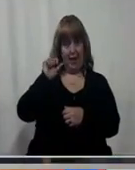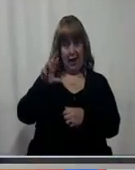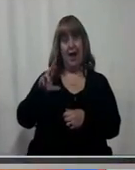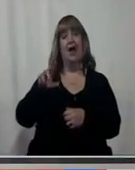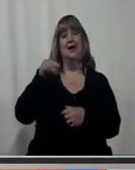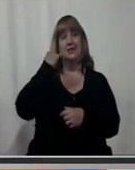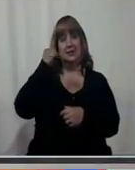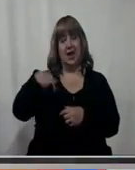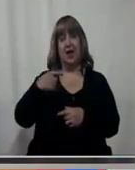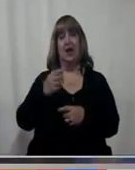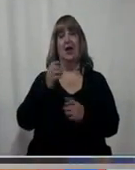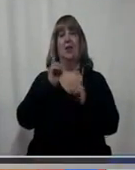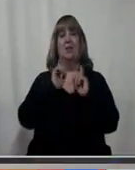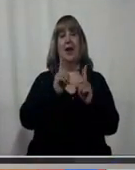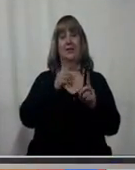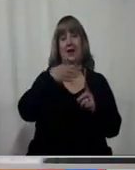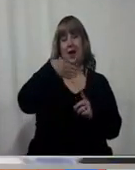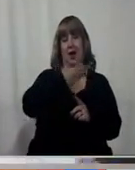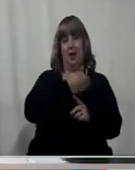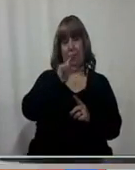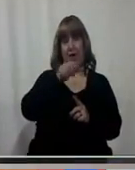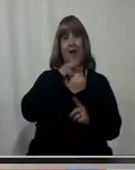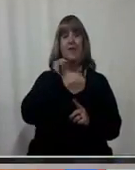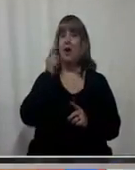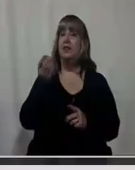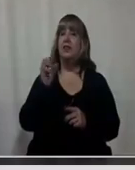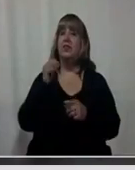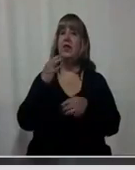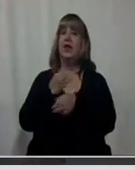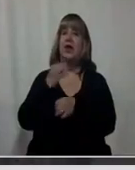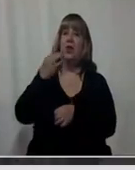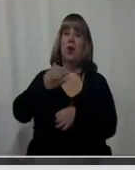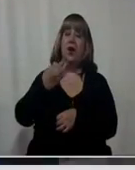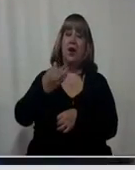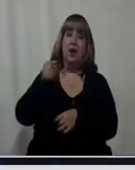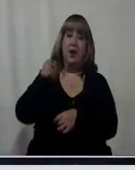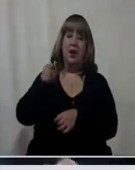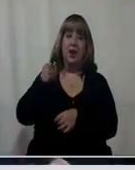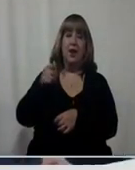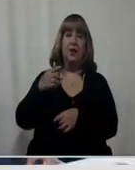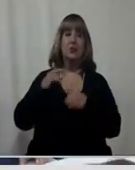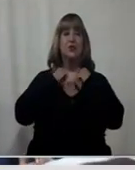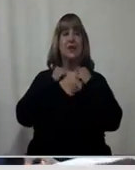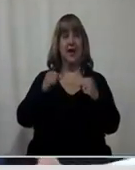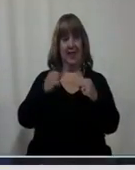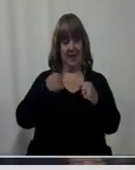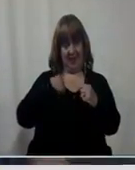maestra Flavia. Flavia, contame, maestra, ¿de qué curso sos? Bueno, yo ahora estoy de maestra secretaria en la